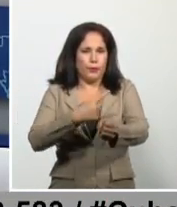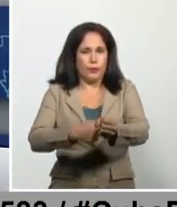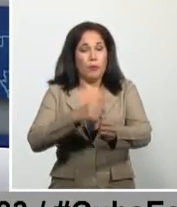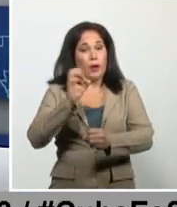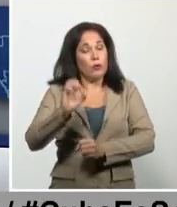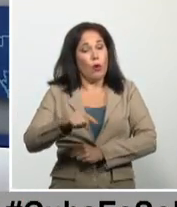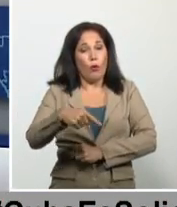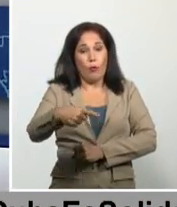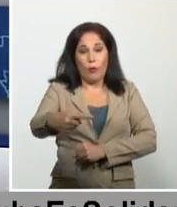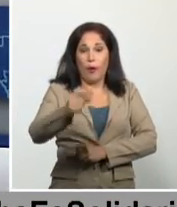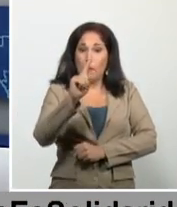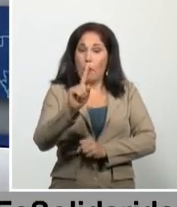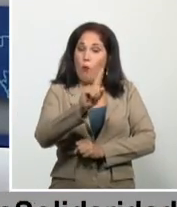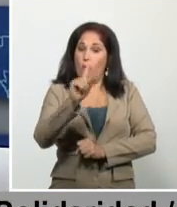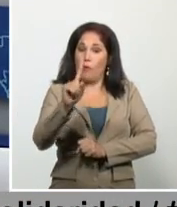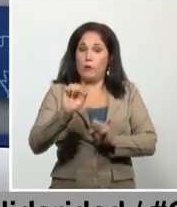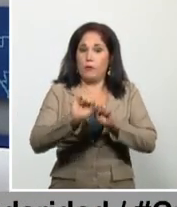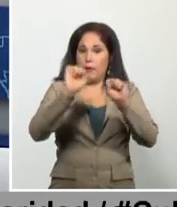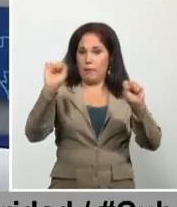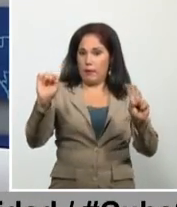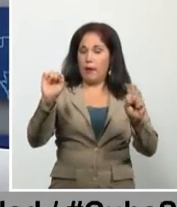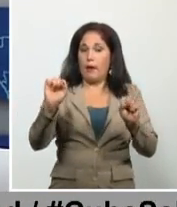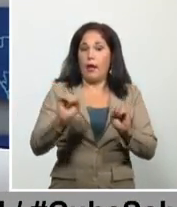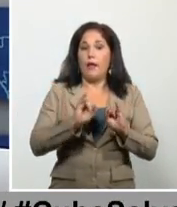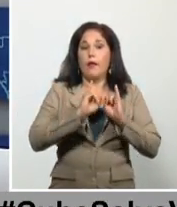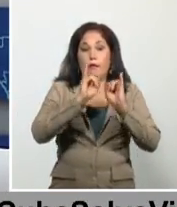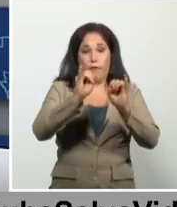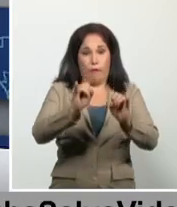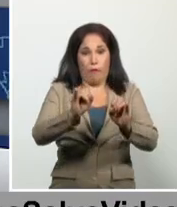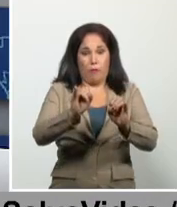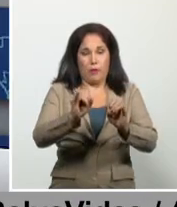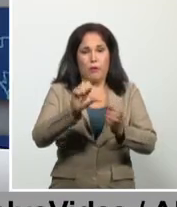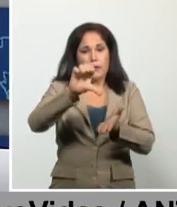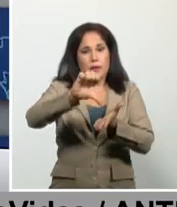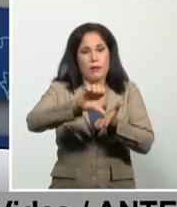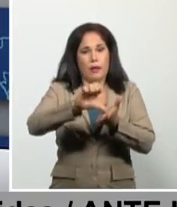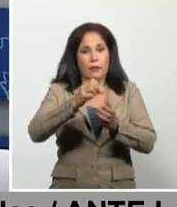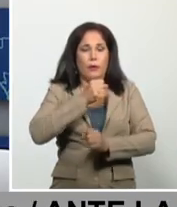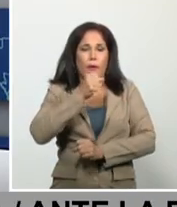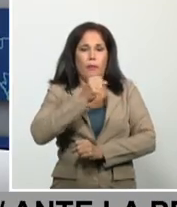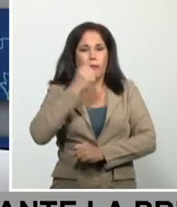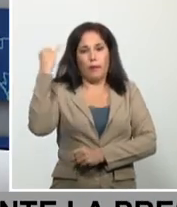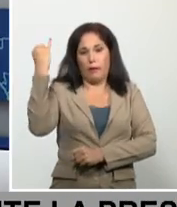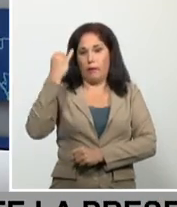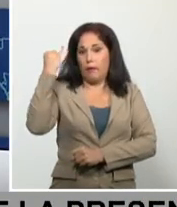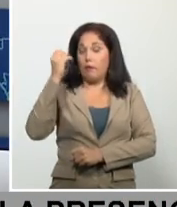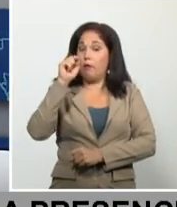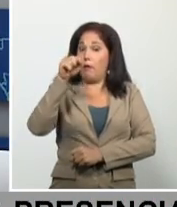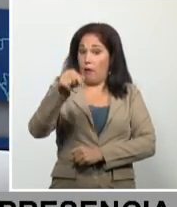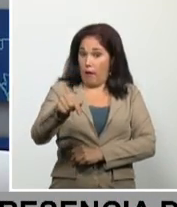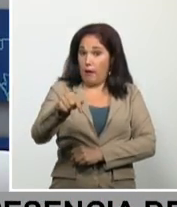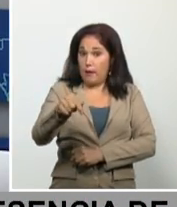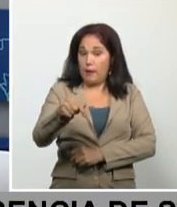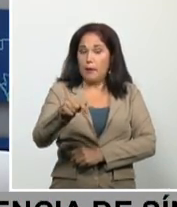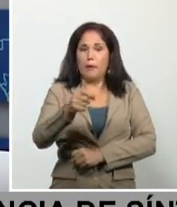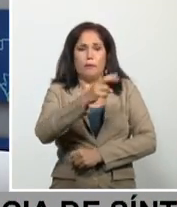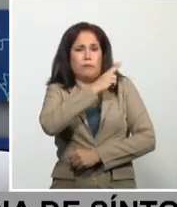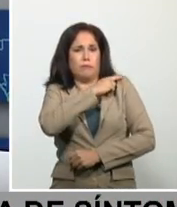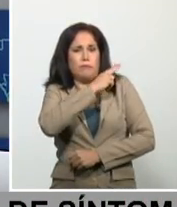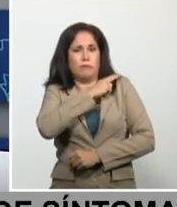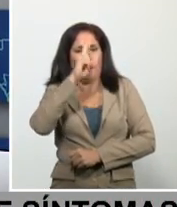jornada, en horas de la mañana, trasladamos nuestra señal hasta el Centro de Prensa Internacional, donde se encuentran las autoridades